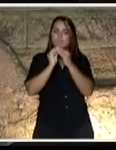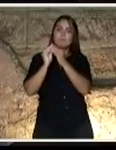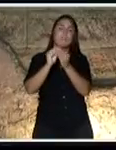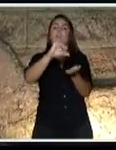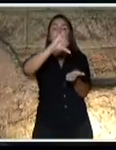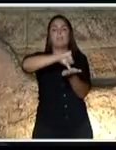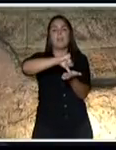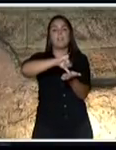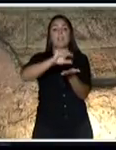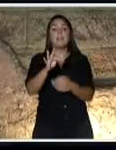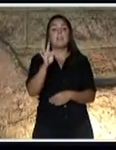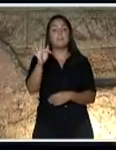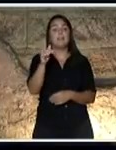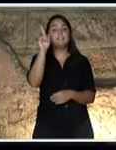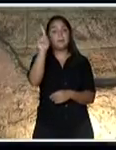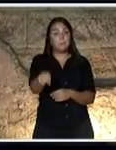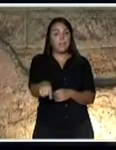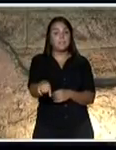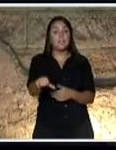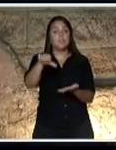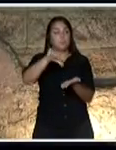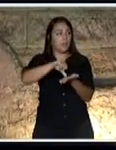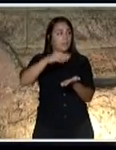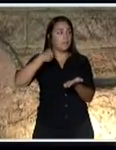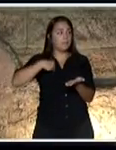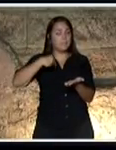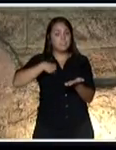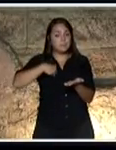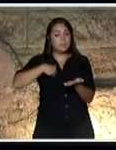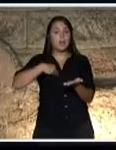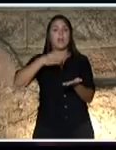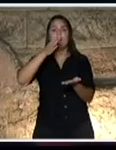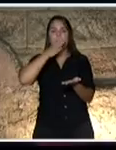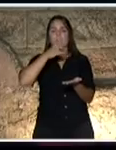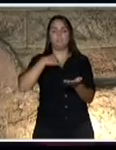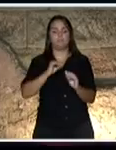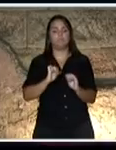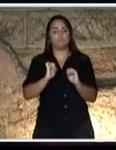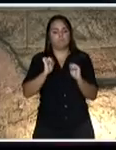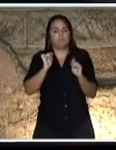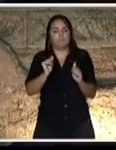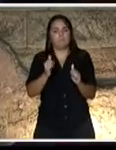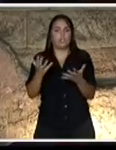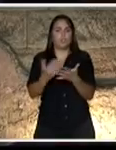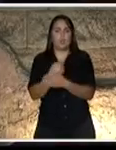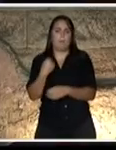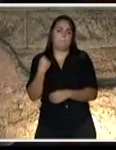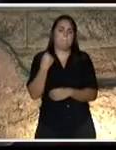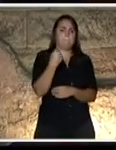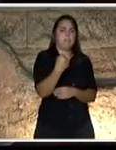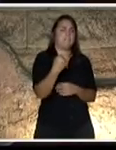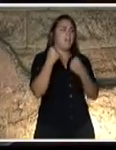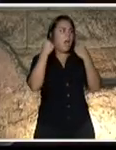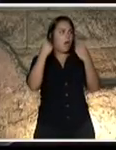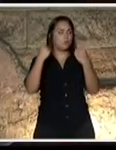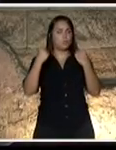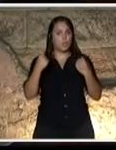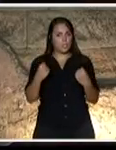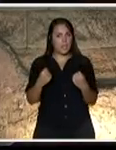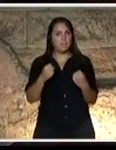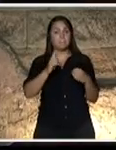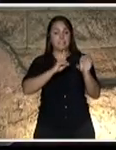ciudades, y que además estas ciudades ya han emprendido un camino que lo están apoyando tanto las autoridades